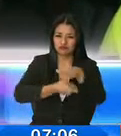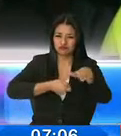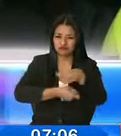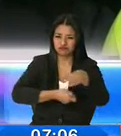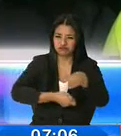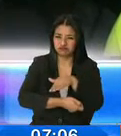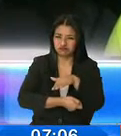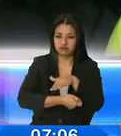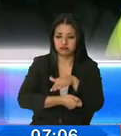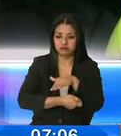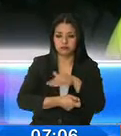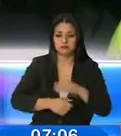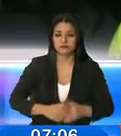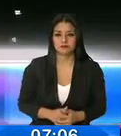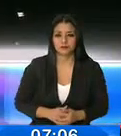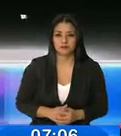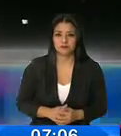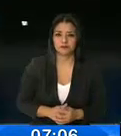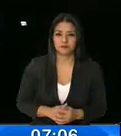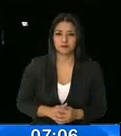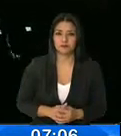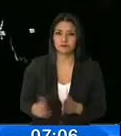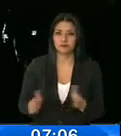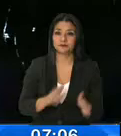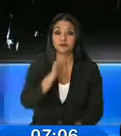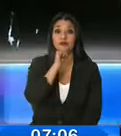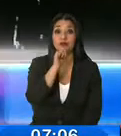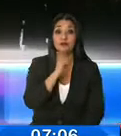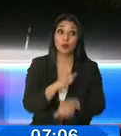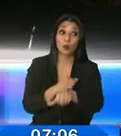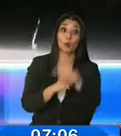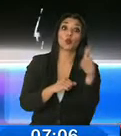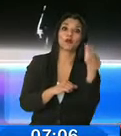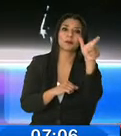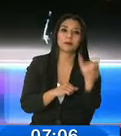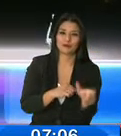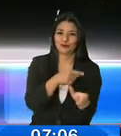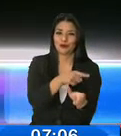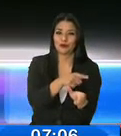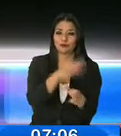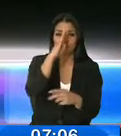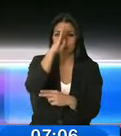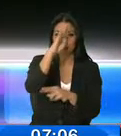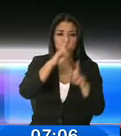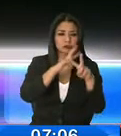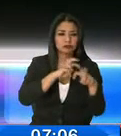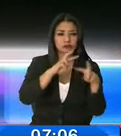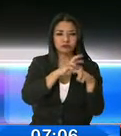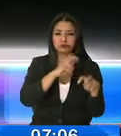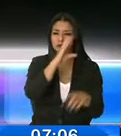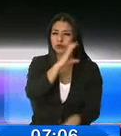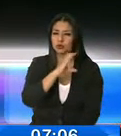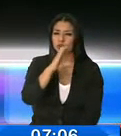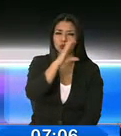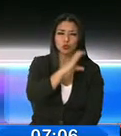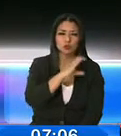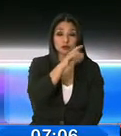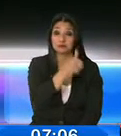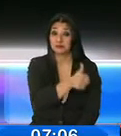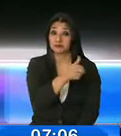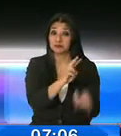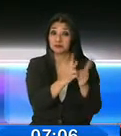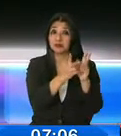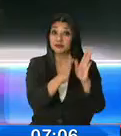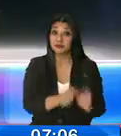consecuencia de una herida punzocortante faltaba ubicar a la compañía ante y la policía continuó con las tareas de búsqueda con el apoyo de los vecinos de san